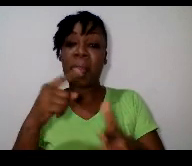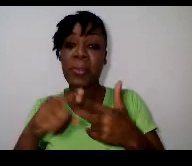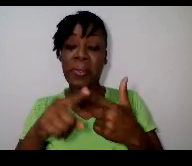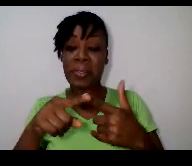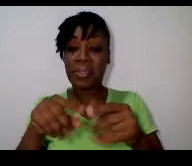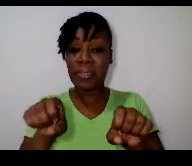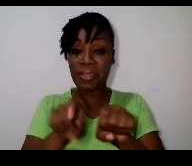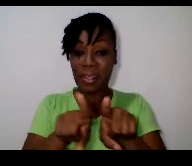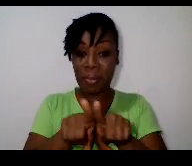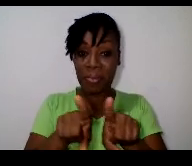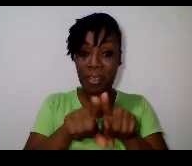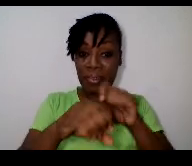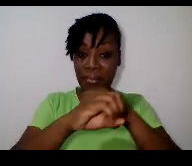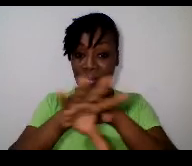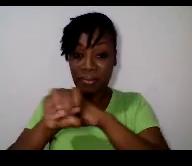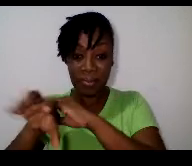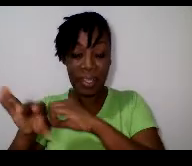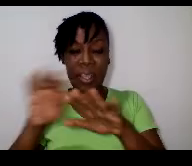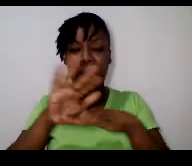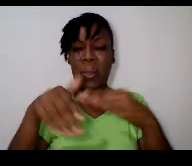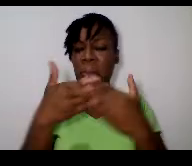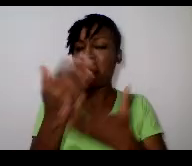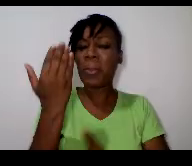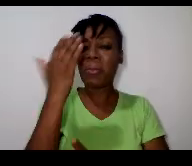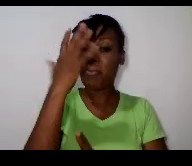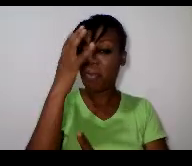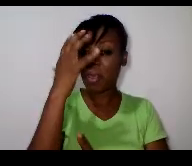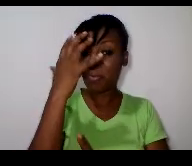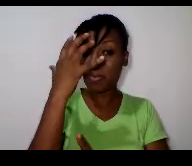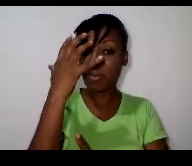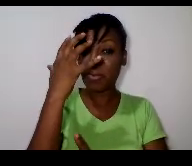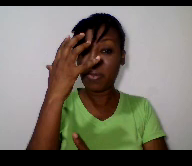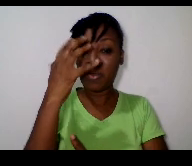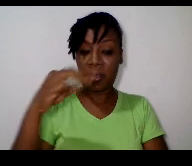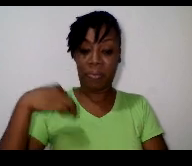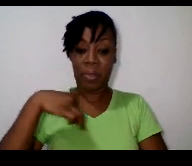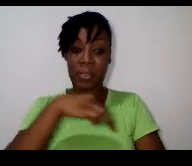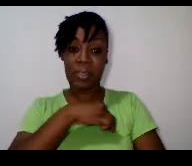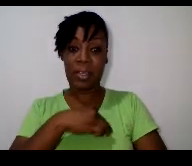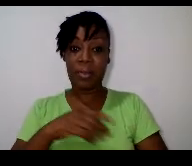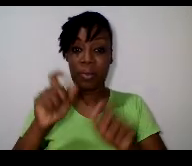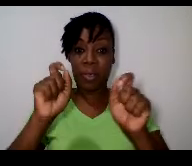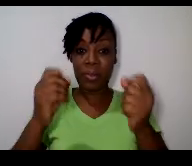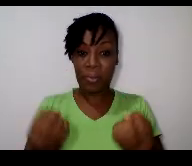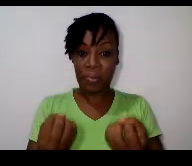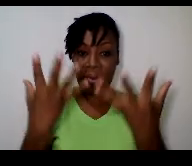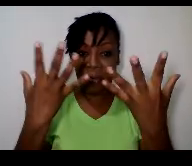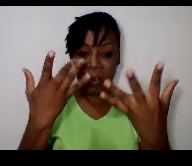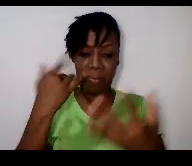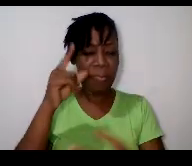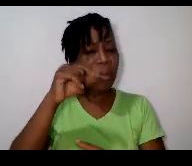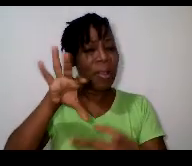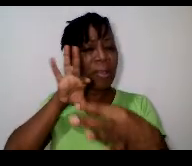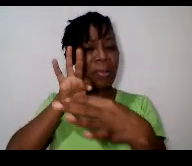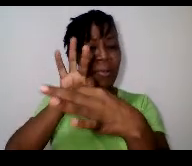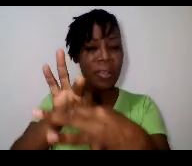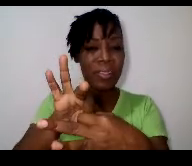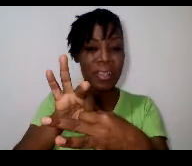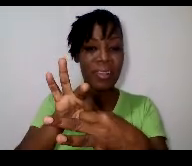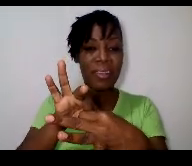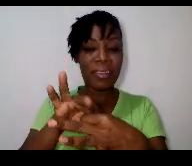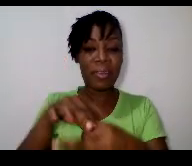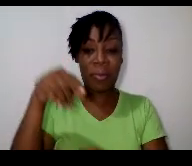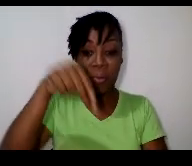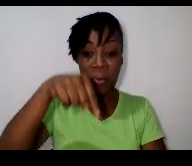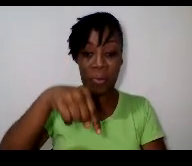del Ministerio de Educación Pública y ustedes encontrarán el enlace para poderse conectar con esta transmisión que